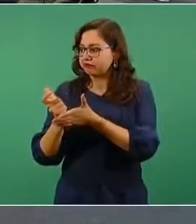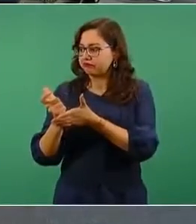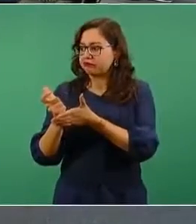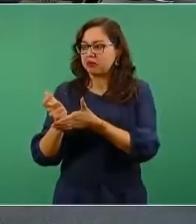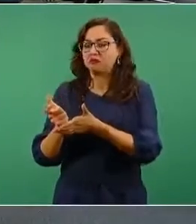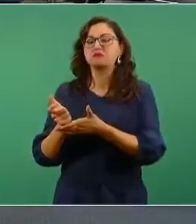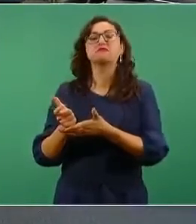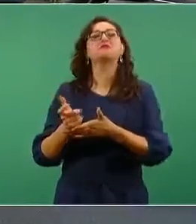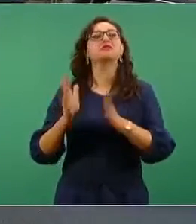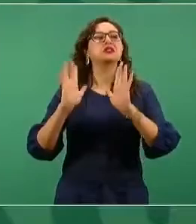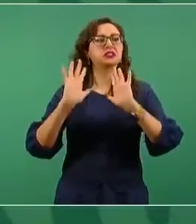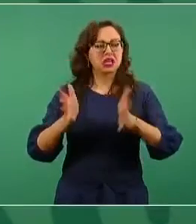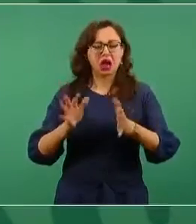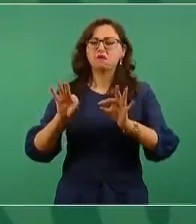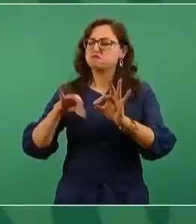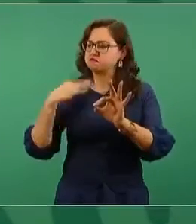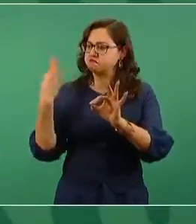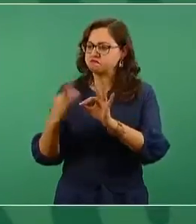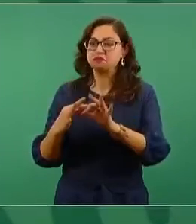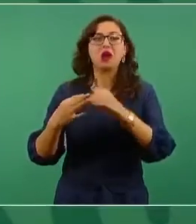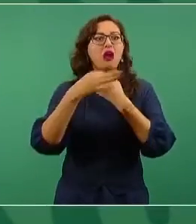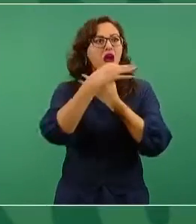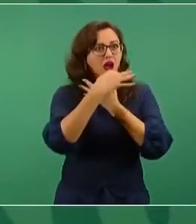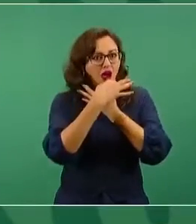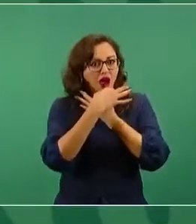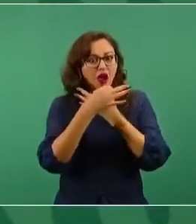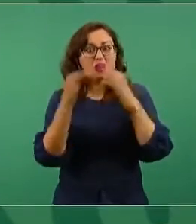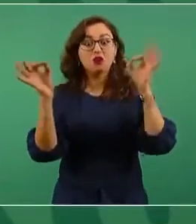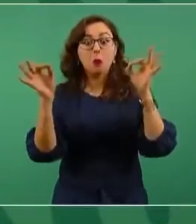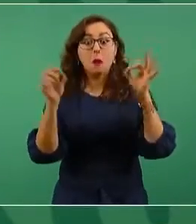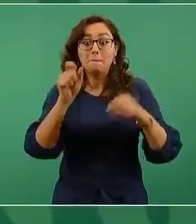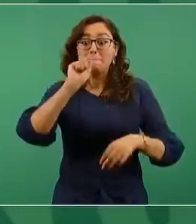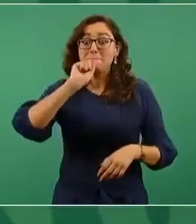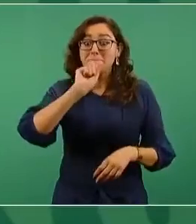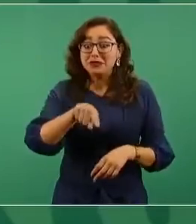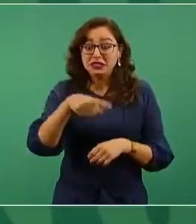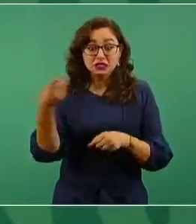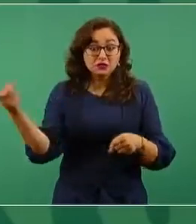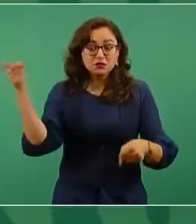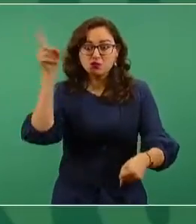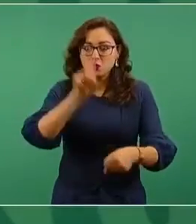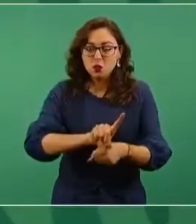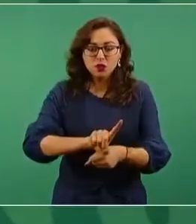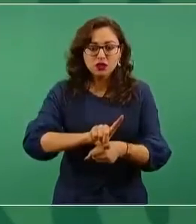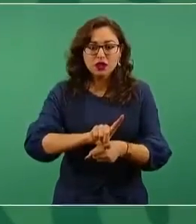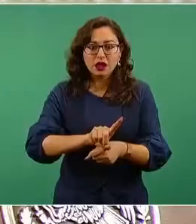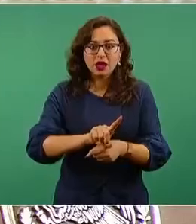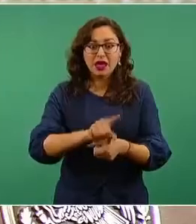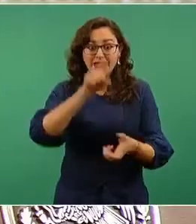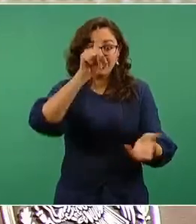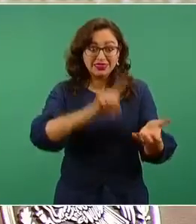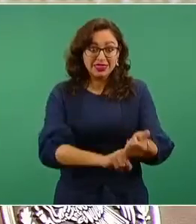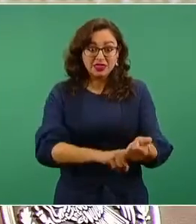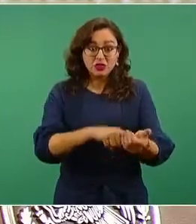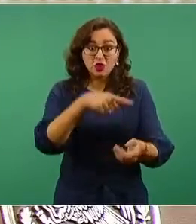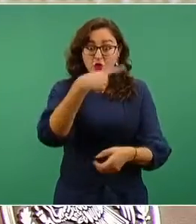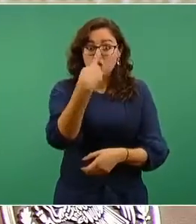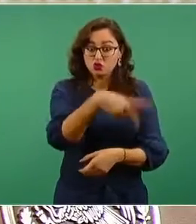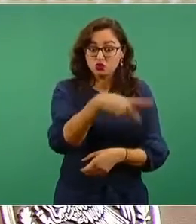Debíamos tanto, pagamos, y el día que dan a conocer la noticia,